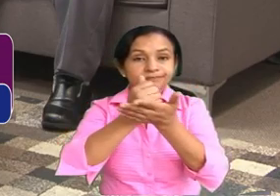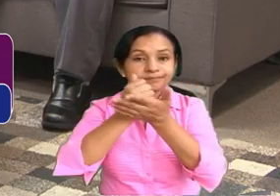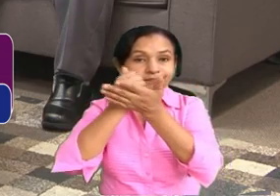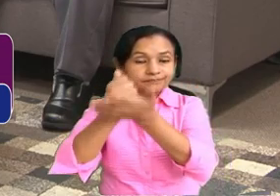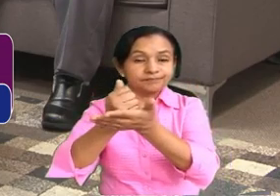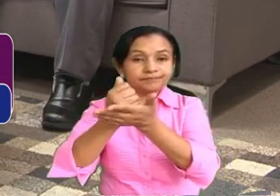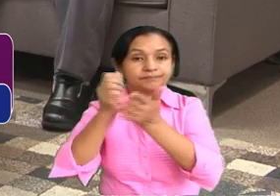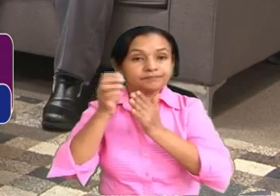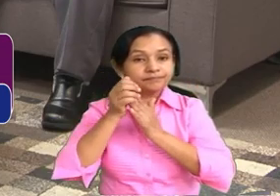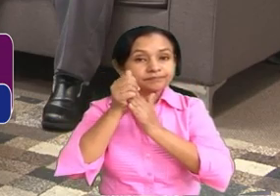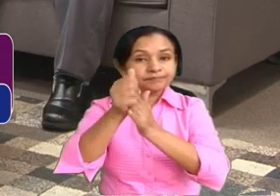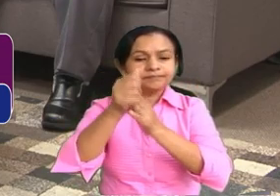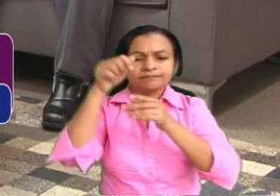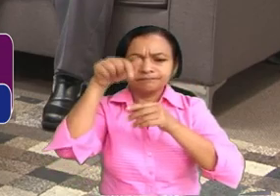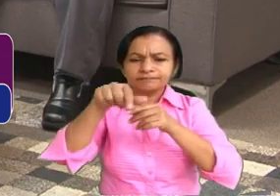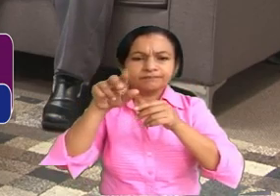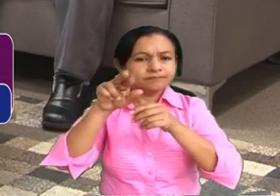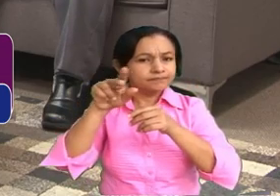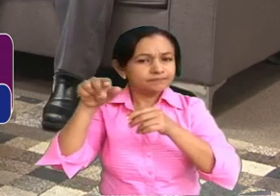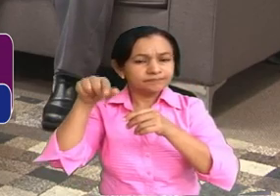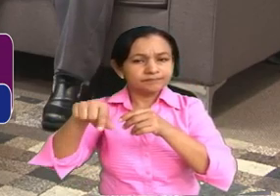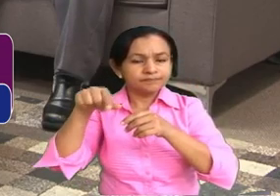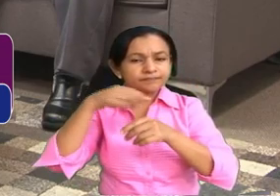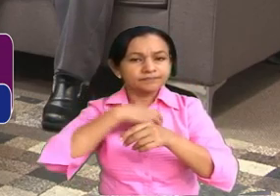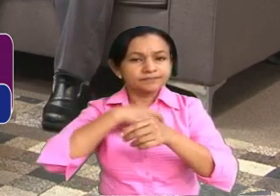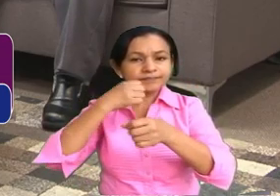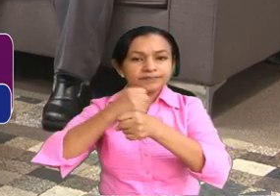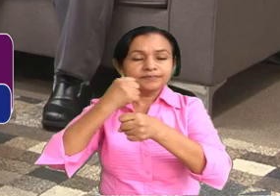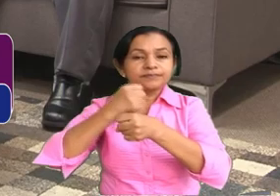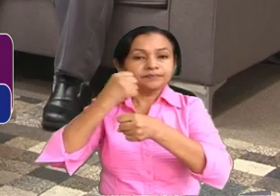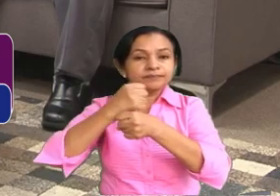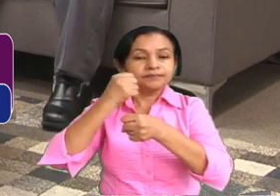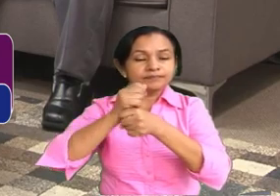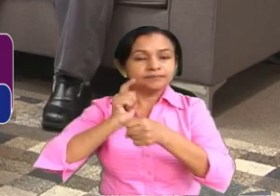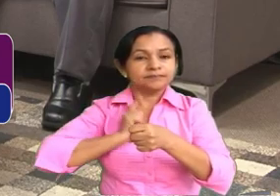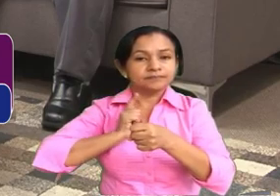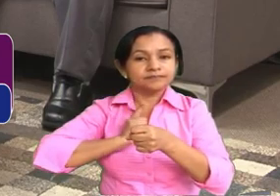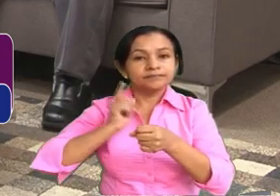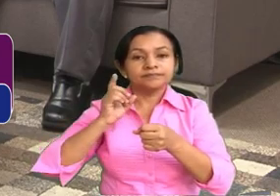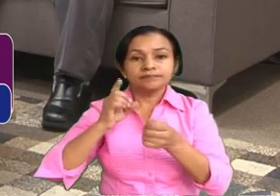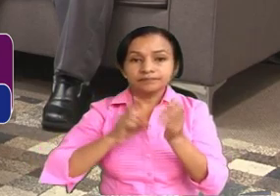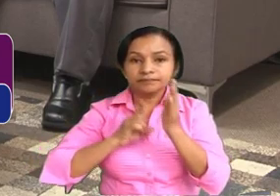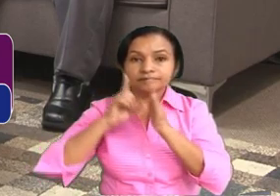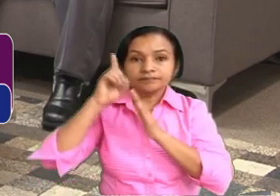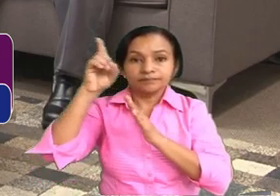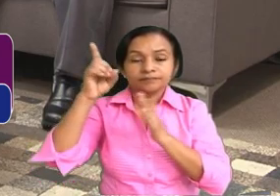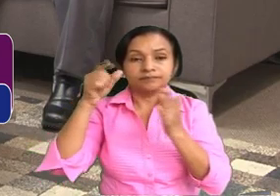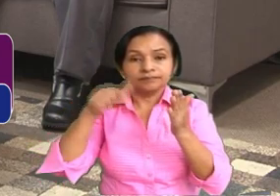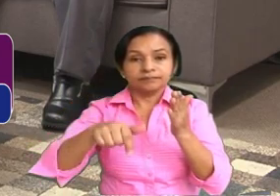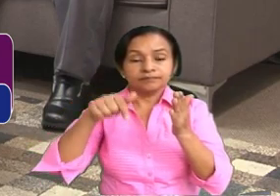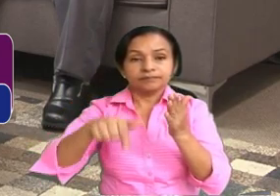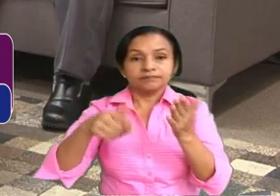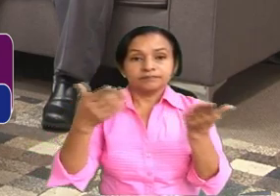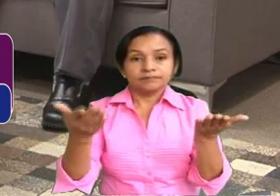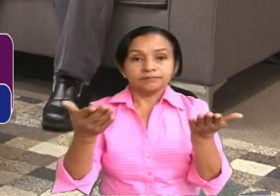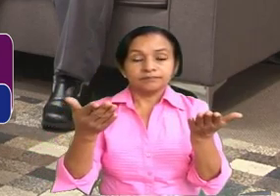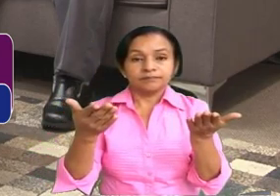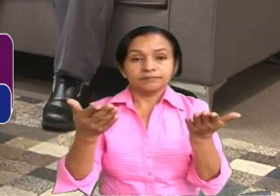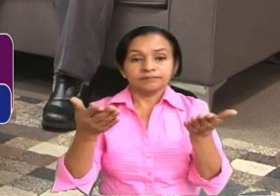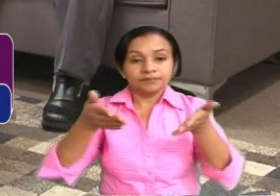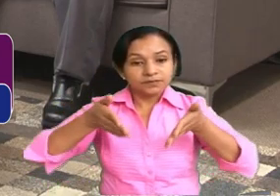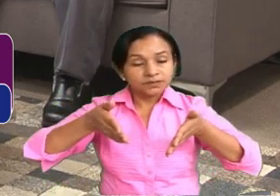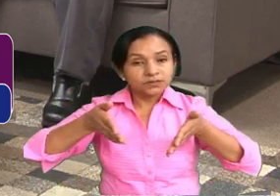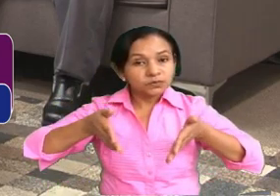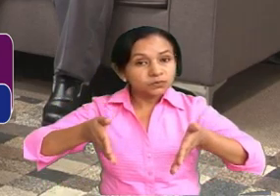para hacerle frente ahí mismo en la costa Caribe a los trabajos que están desarrollando, porque ahora con la carretera,